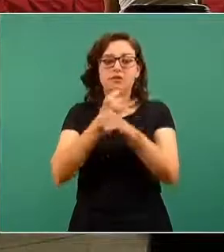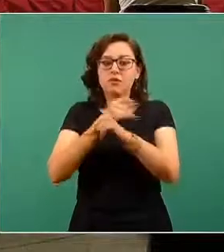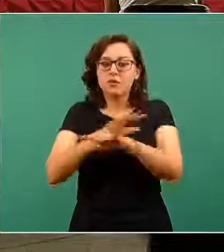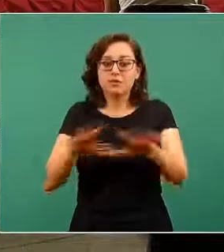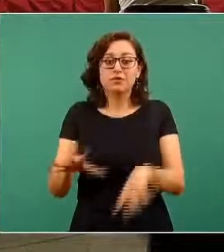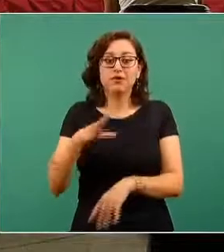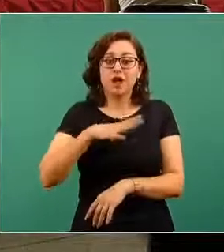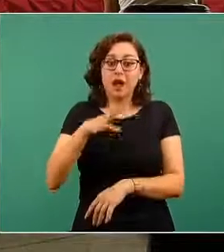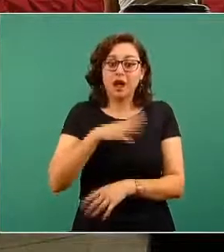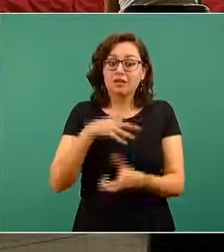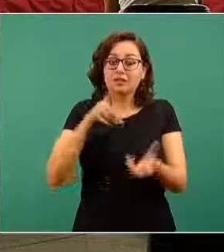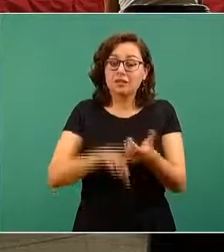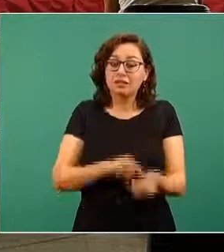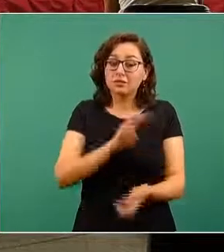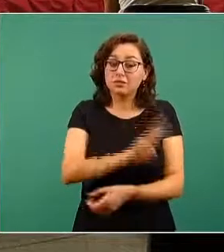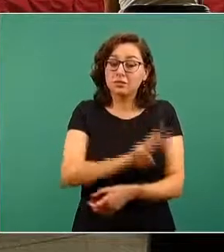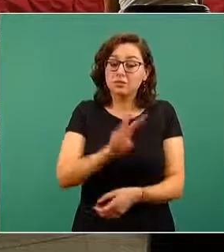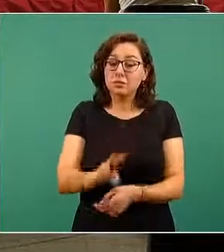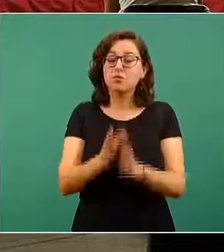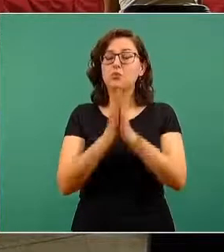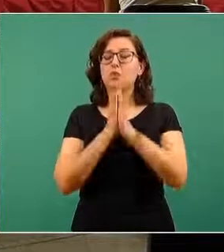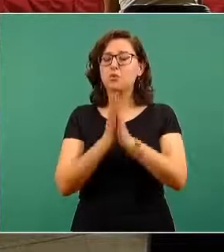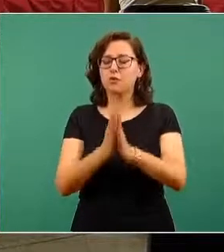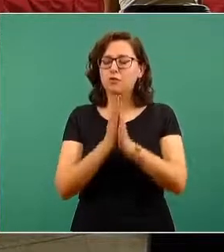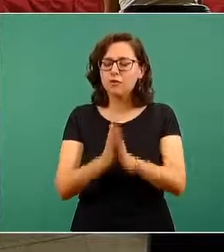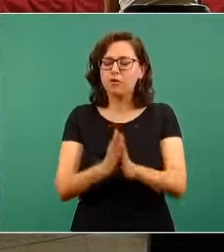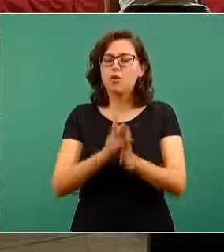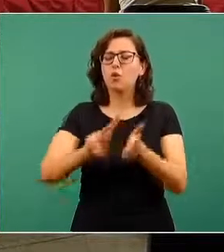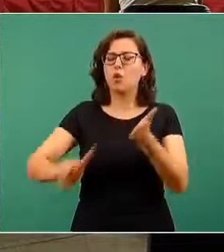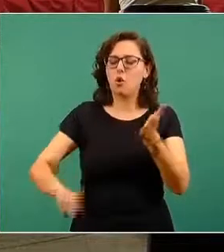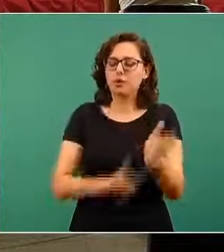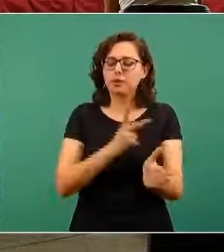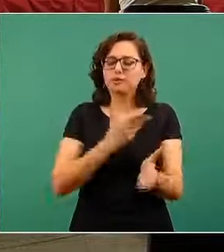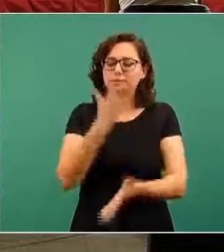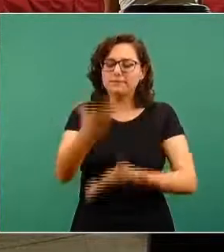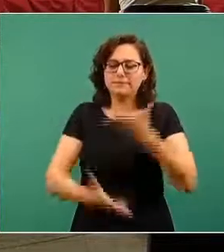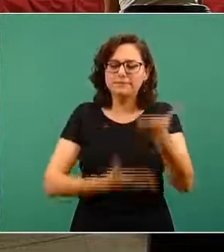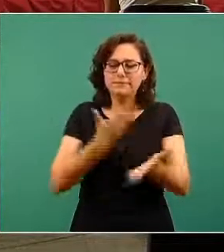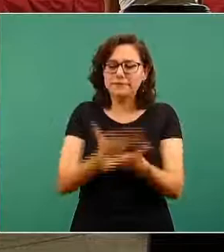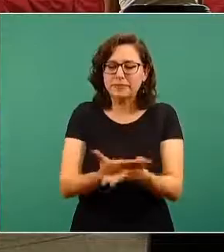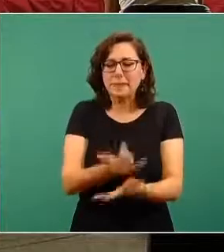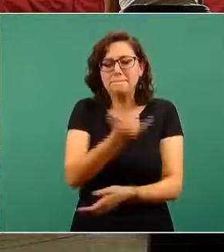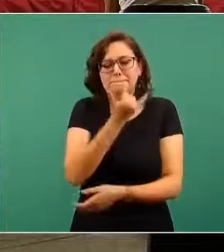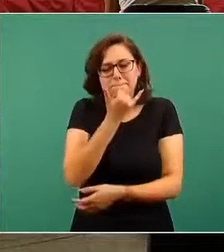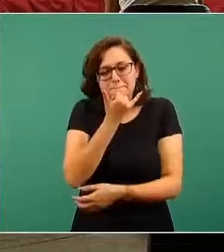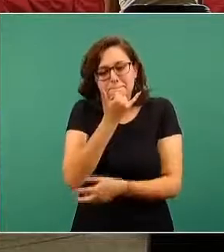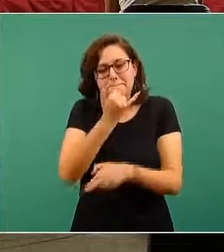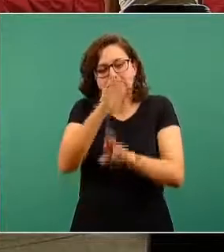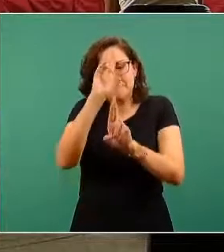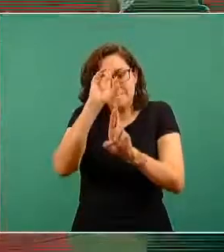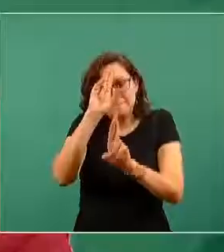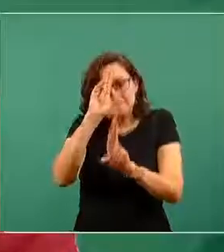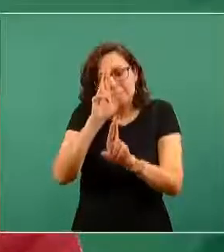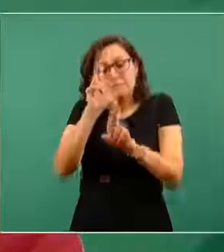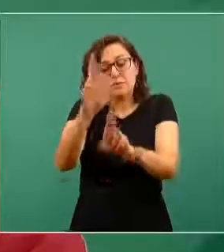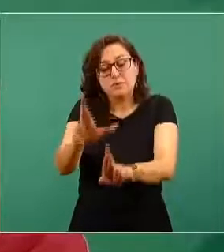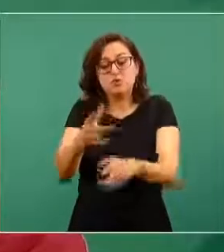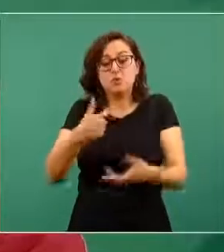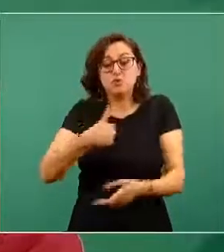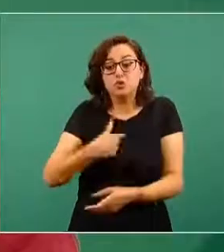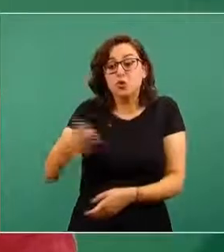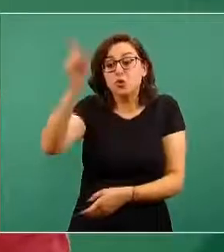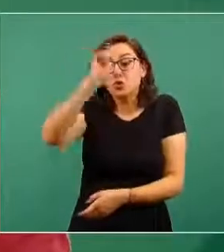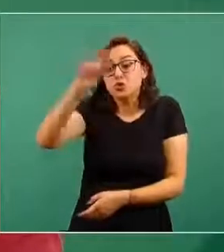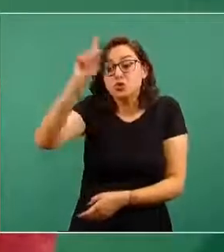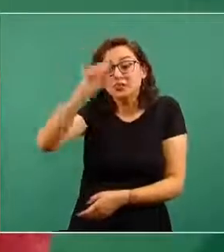para volver a pedir, con todo respeto a los medios, ya vi que a veces les inquieta que les haga sugerencias,